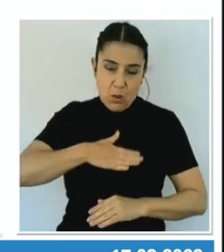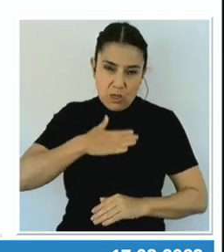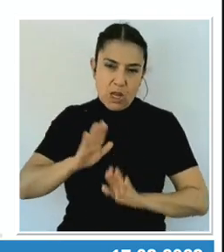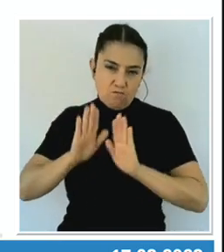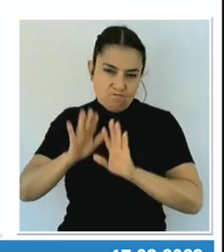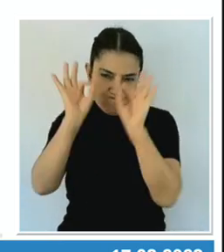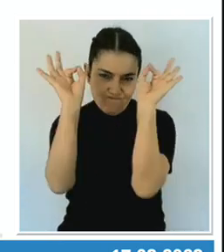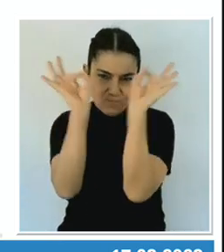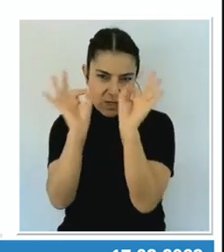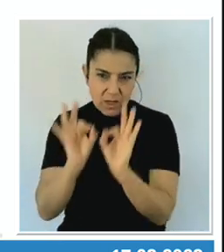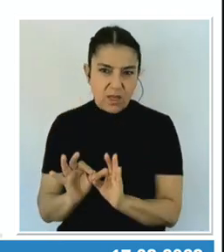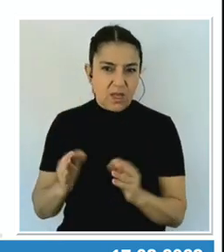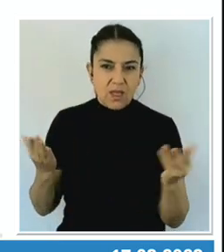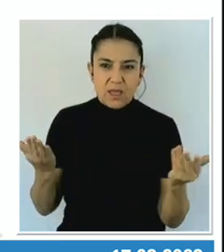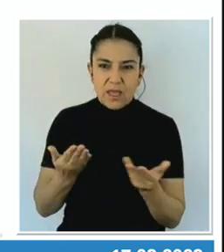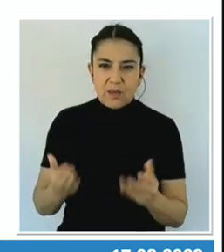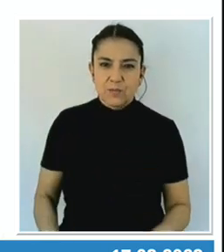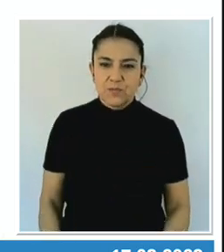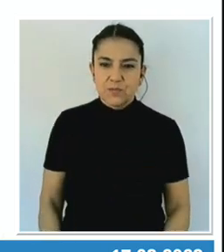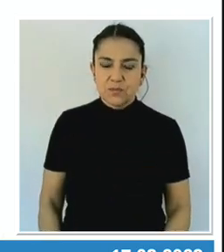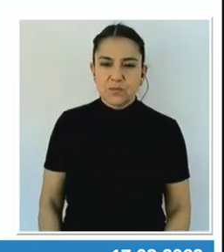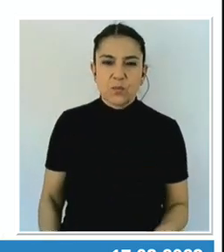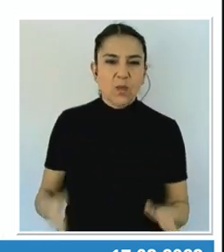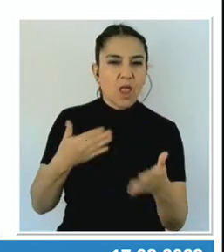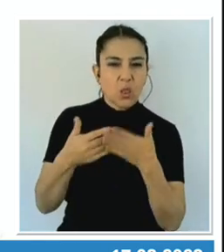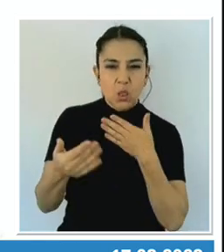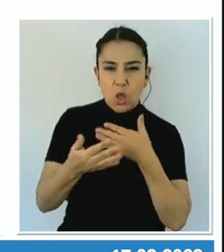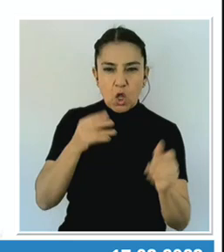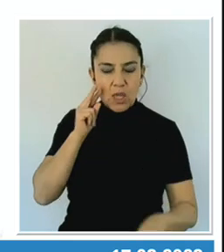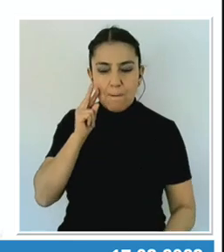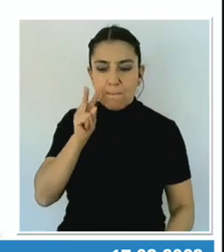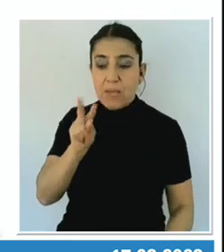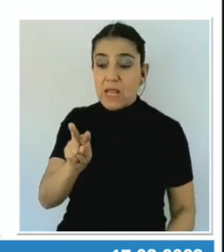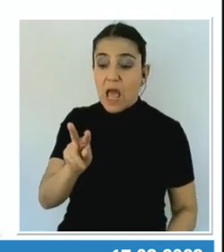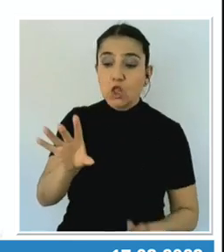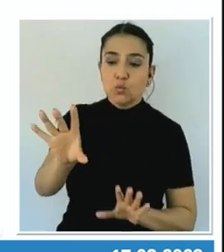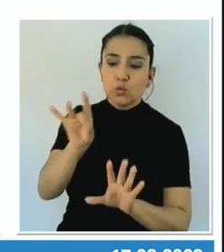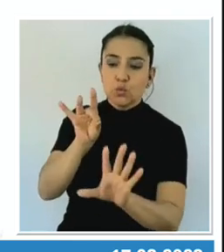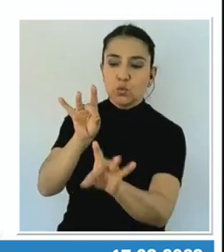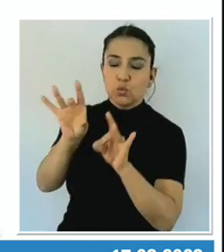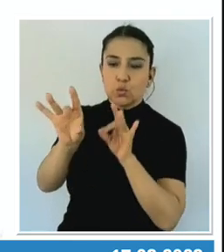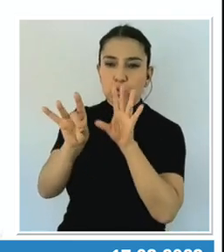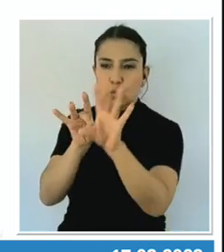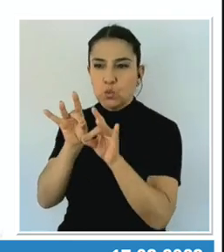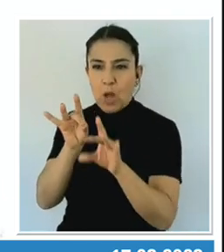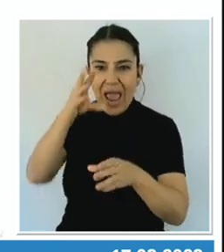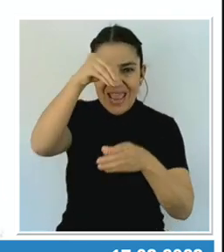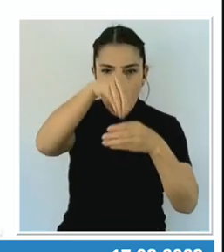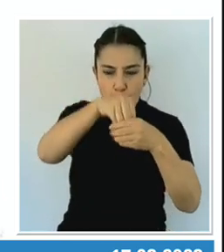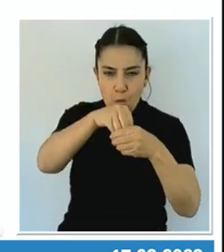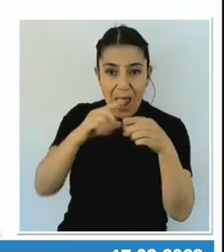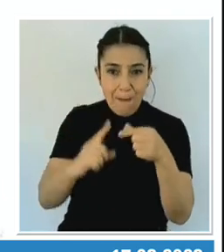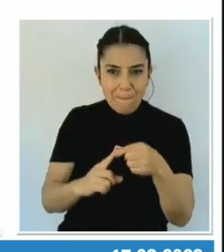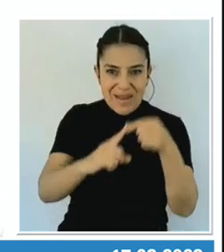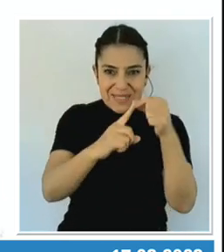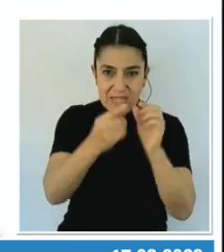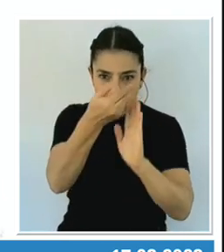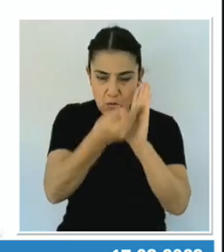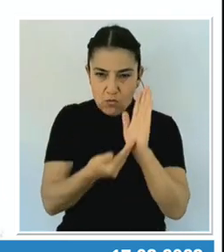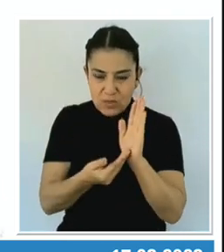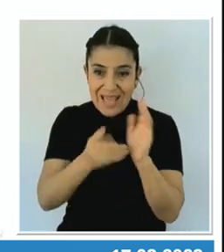de ¿dónde mirar para extraer y discutir la incorporación de estos principios transformadores